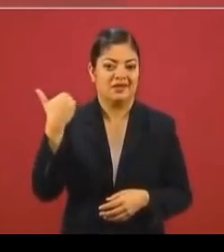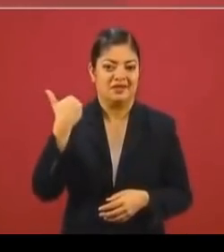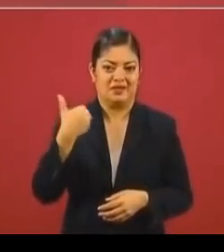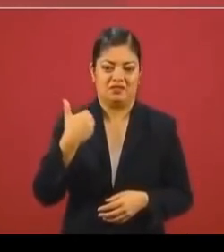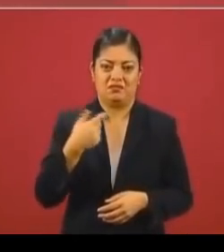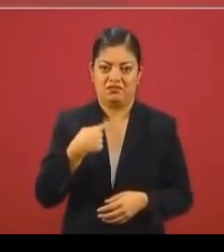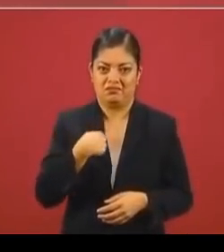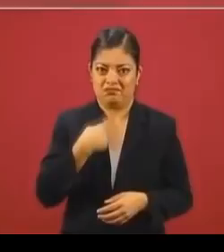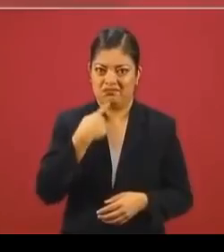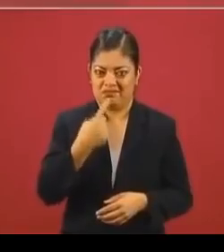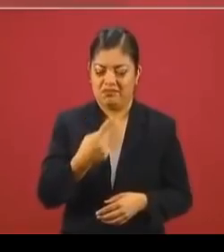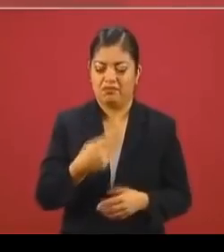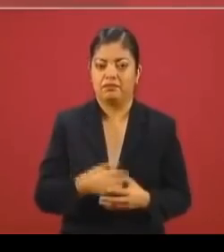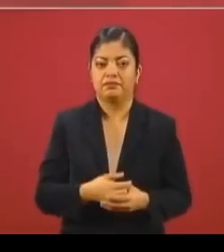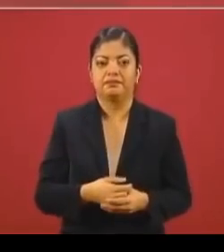momento,